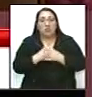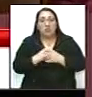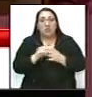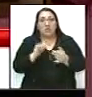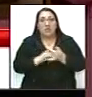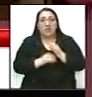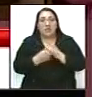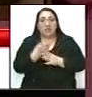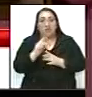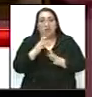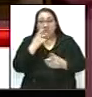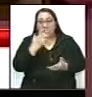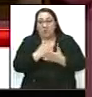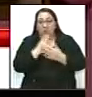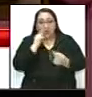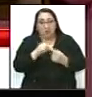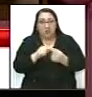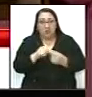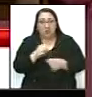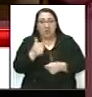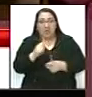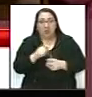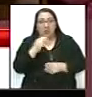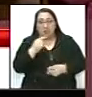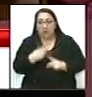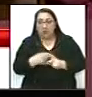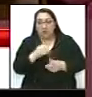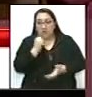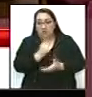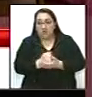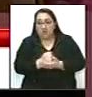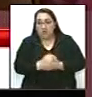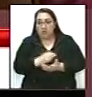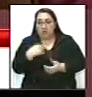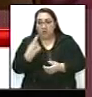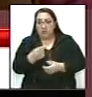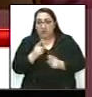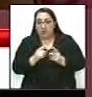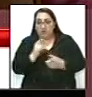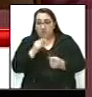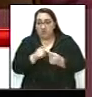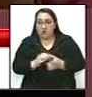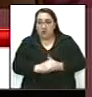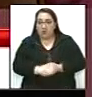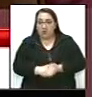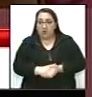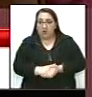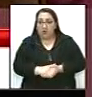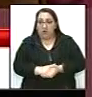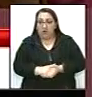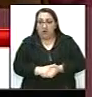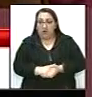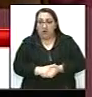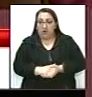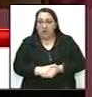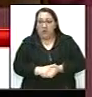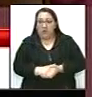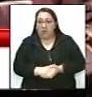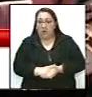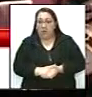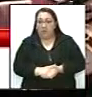Si no hay observaciones a las actas, se harán por aprobadas, a menos que hayan observaciones. ¿Observaciones a las actas? No